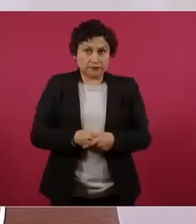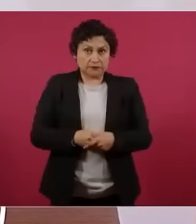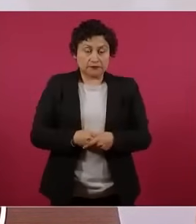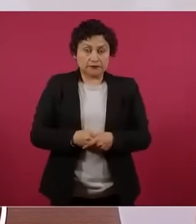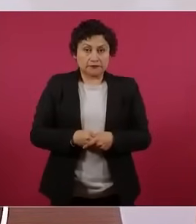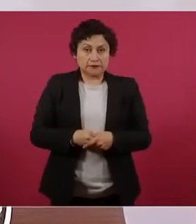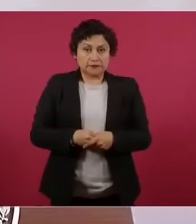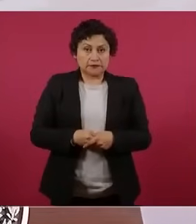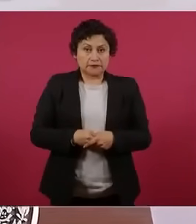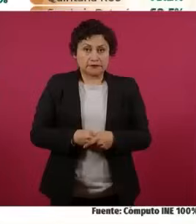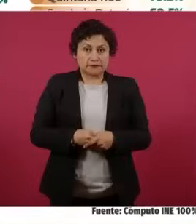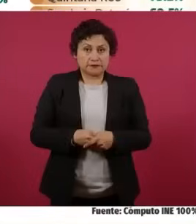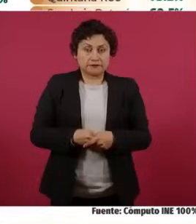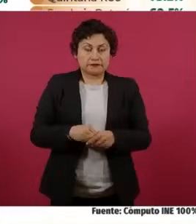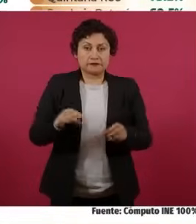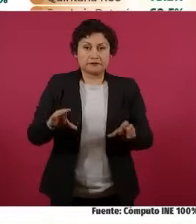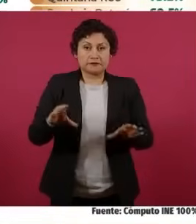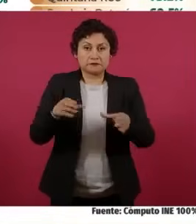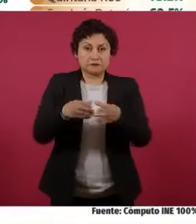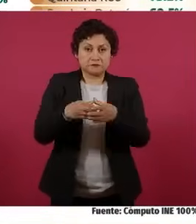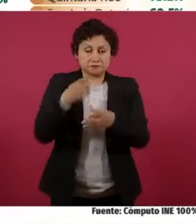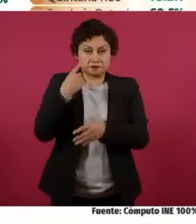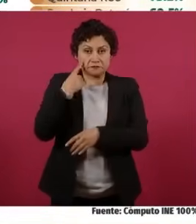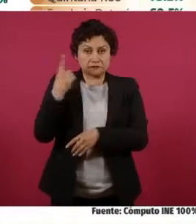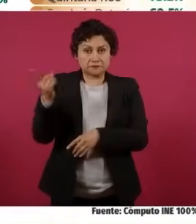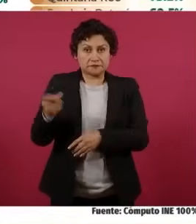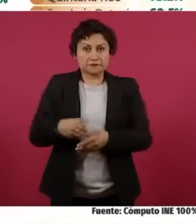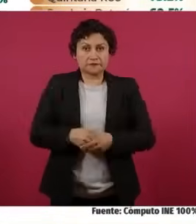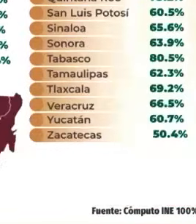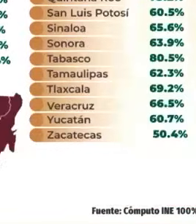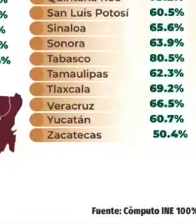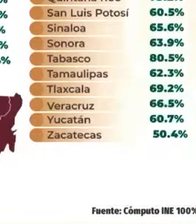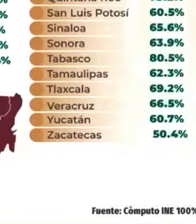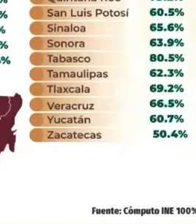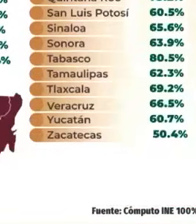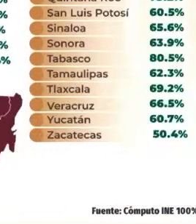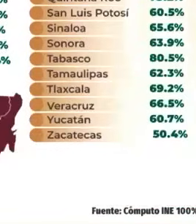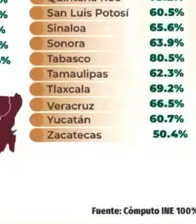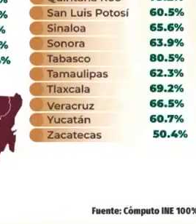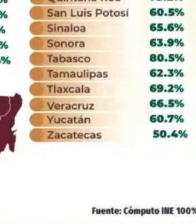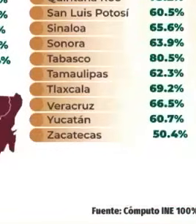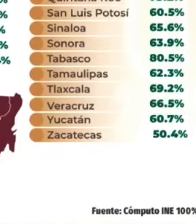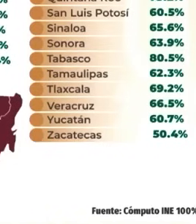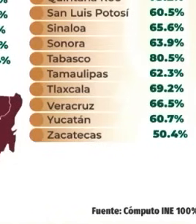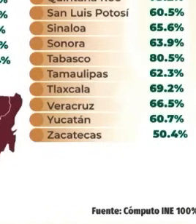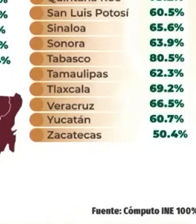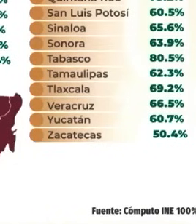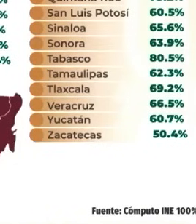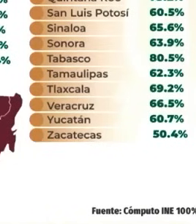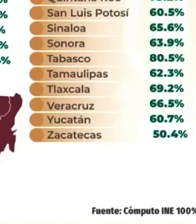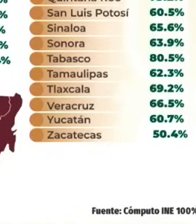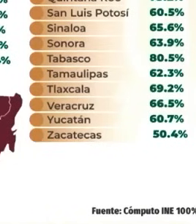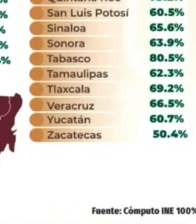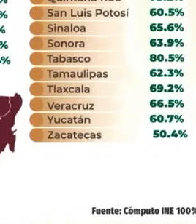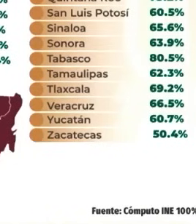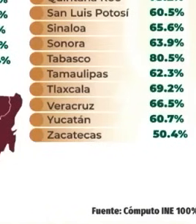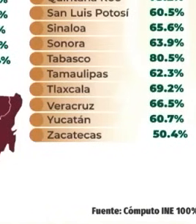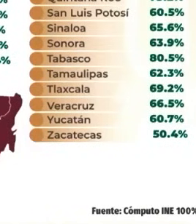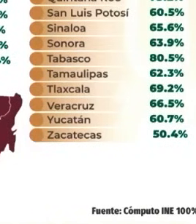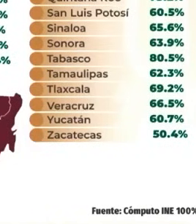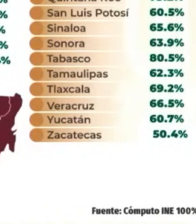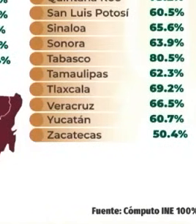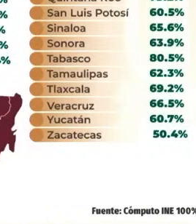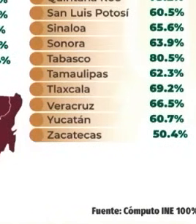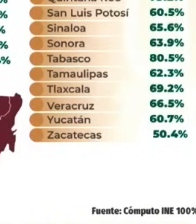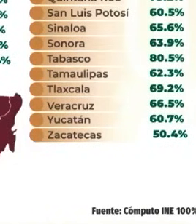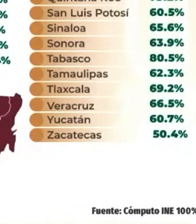en el caso del Congreso, que va a representar, hay diferencias, pero va a representar